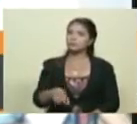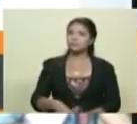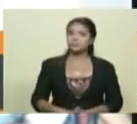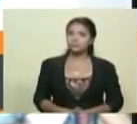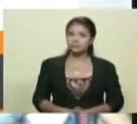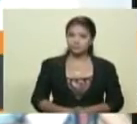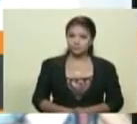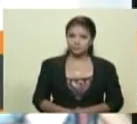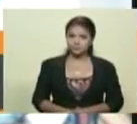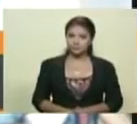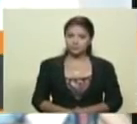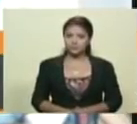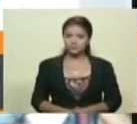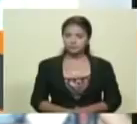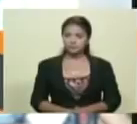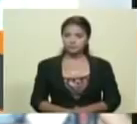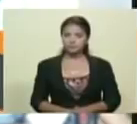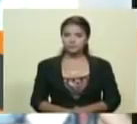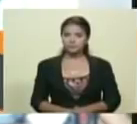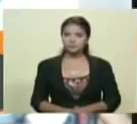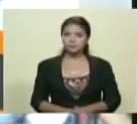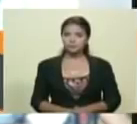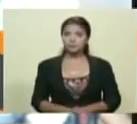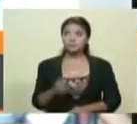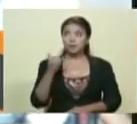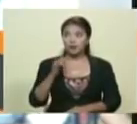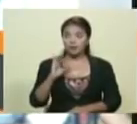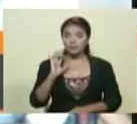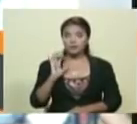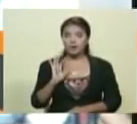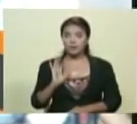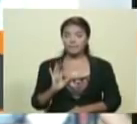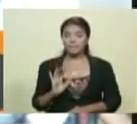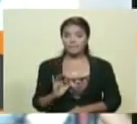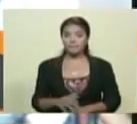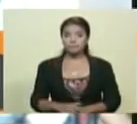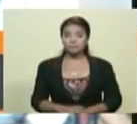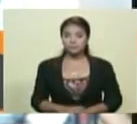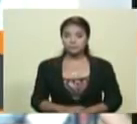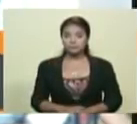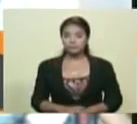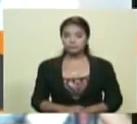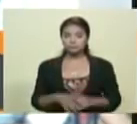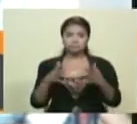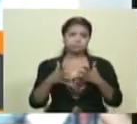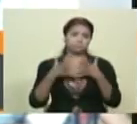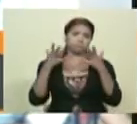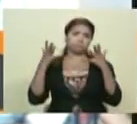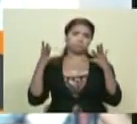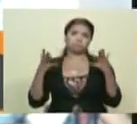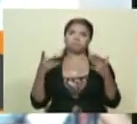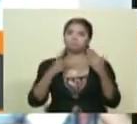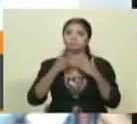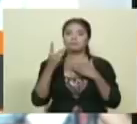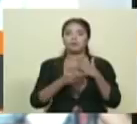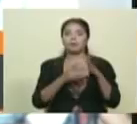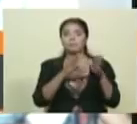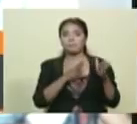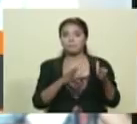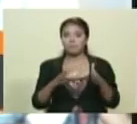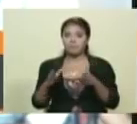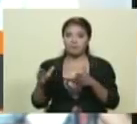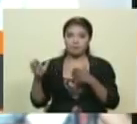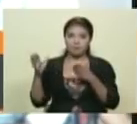Habida cuenta de la gigantesca operación